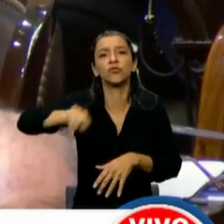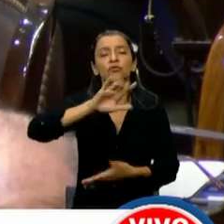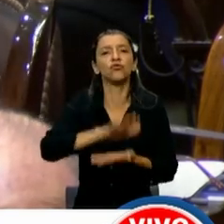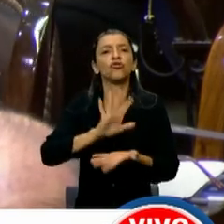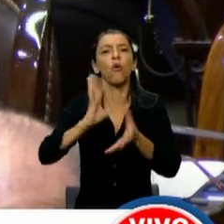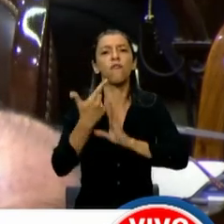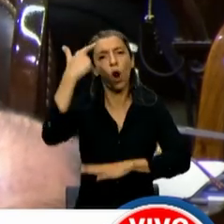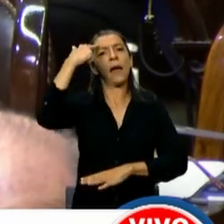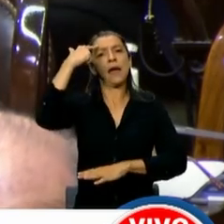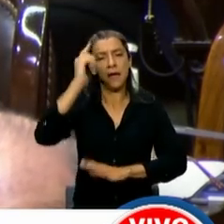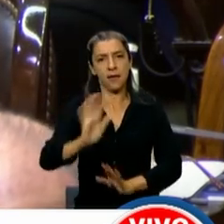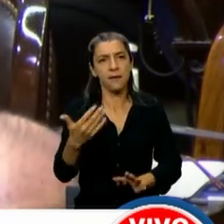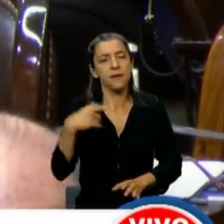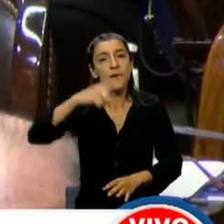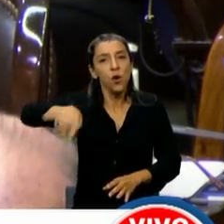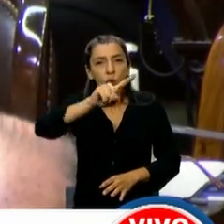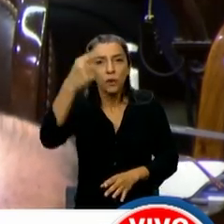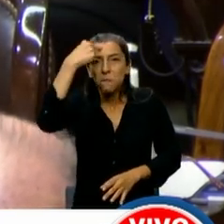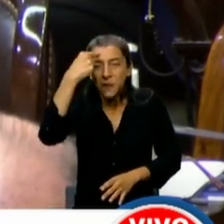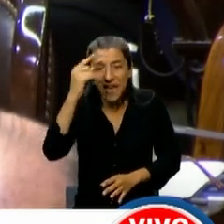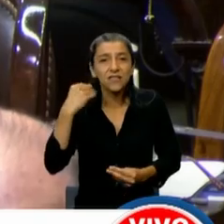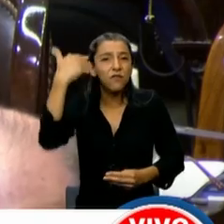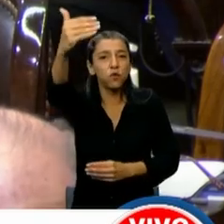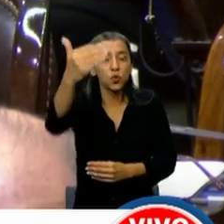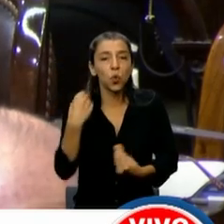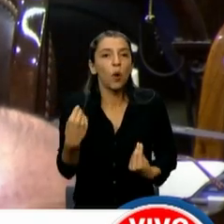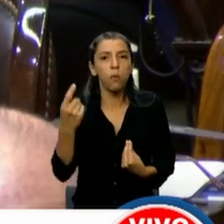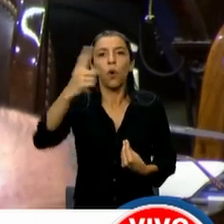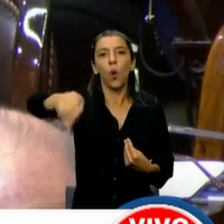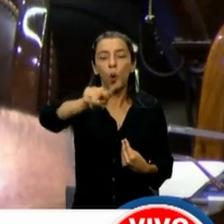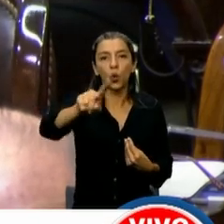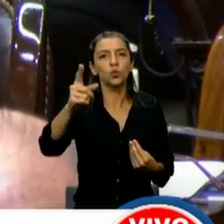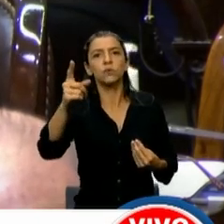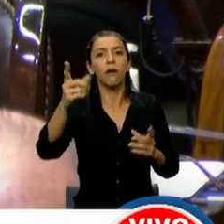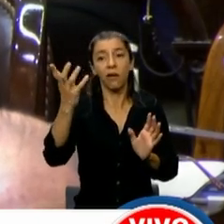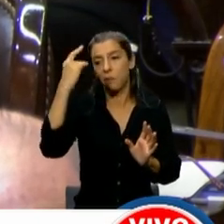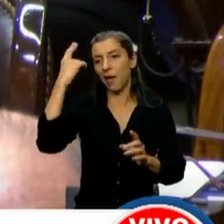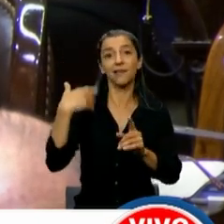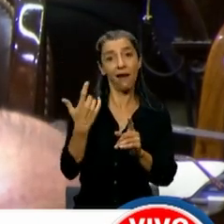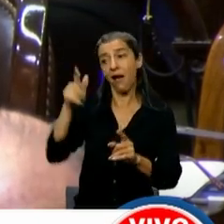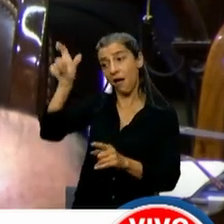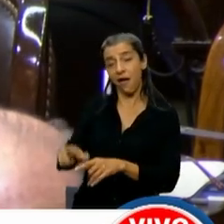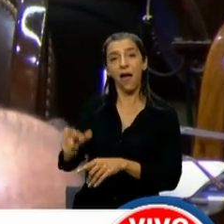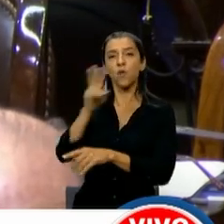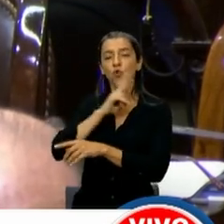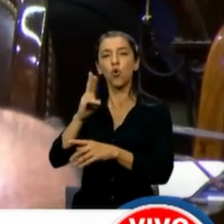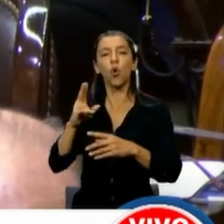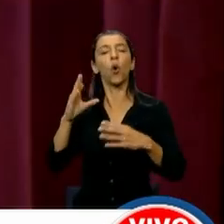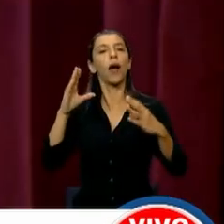reconsideren su posición piensen en el futuro porque así como una de las grandes líderes del